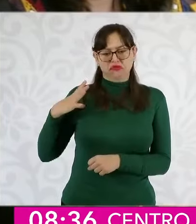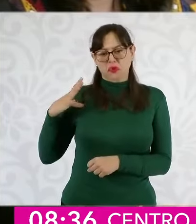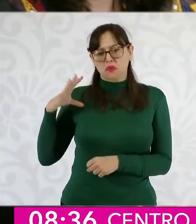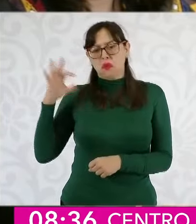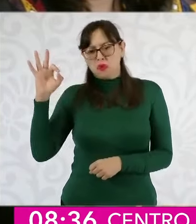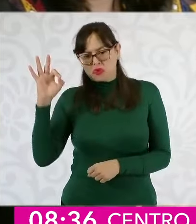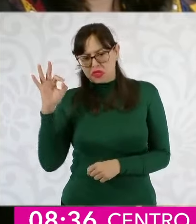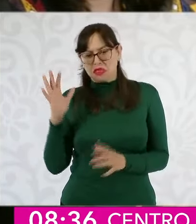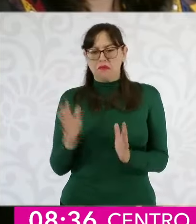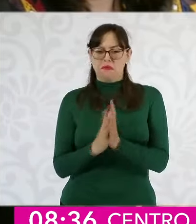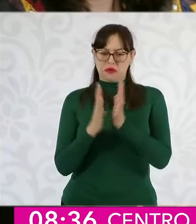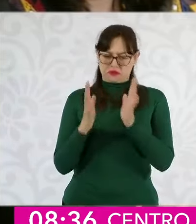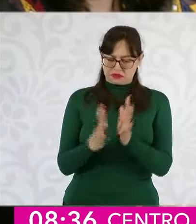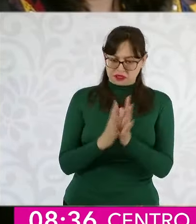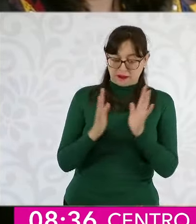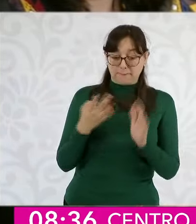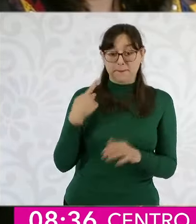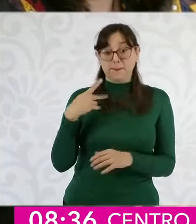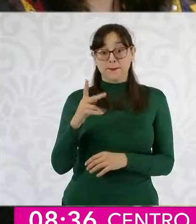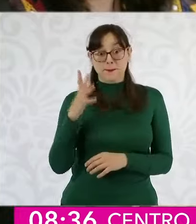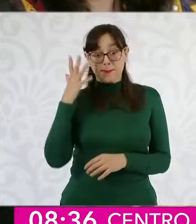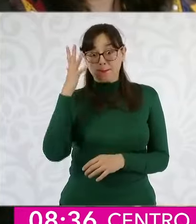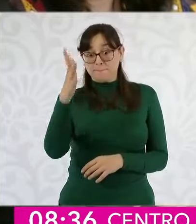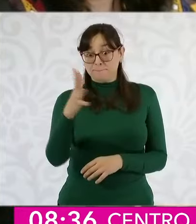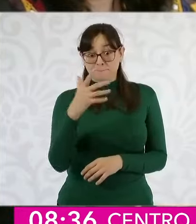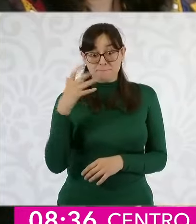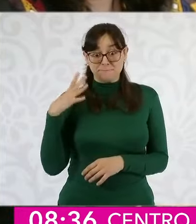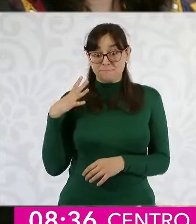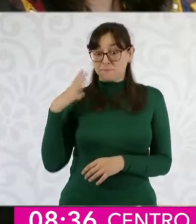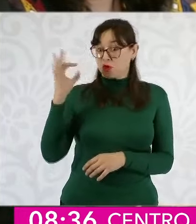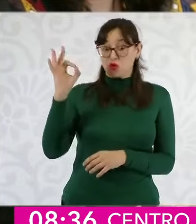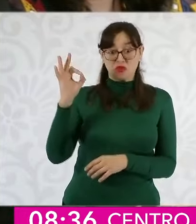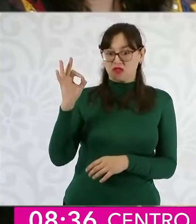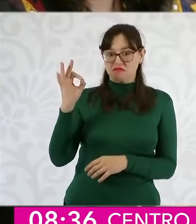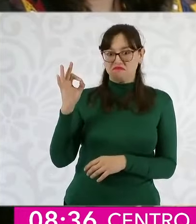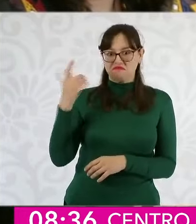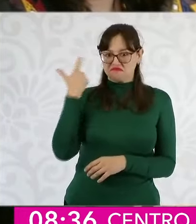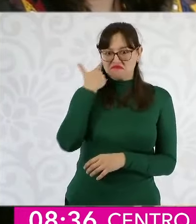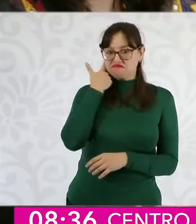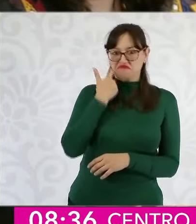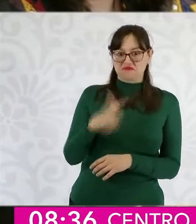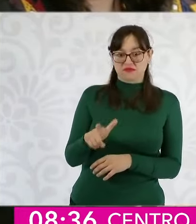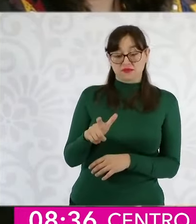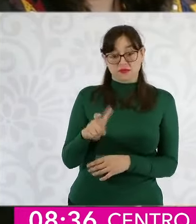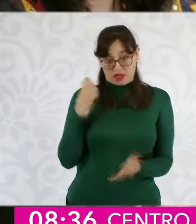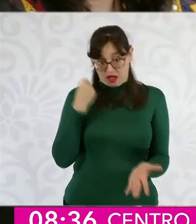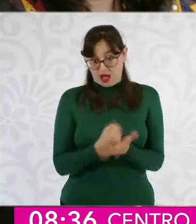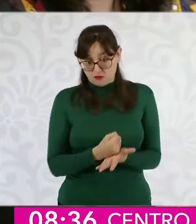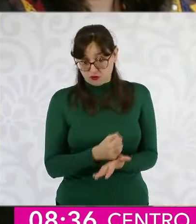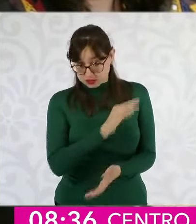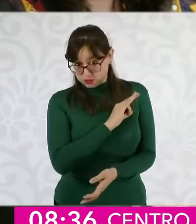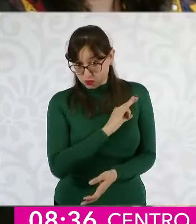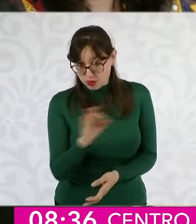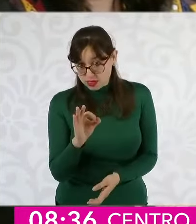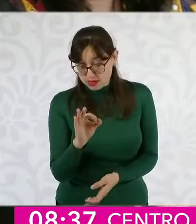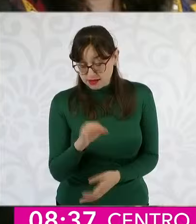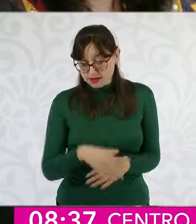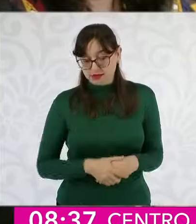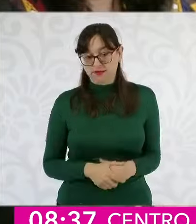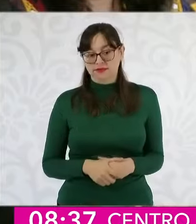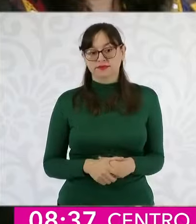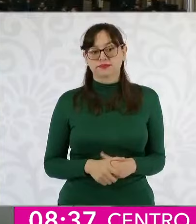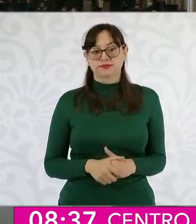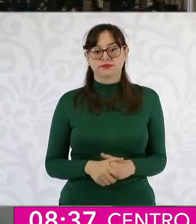no quisieran participar, ¿habría modificaciones para que ya no pudiera ser, digo, de manera voluntaria y hubiera cambios jurídicos en esta